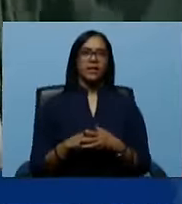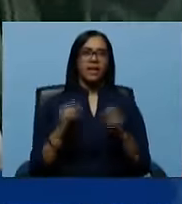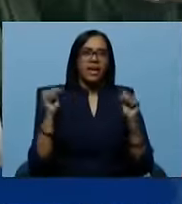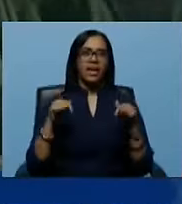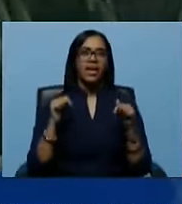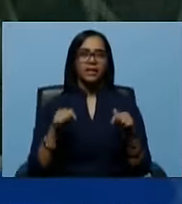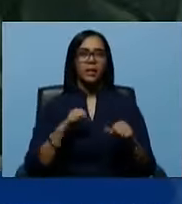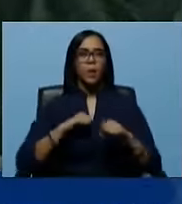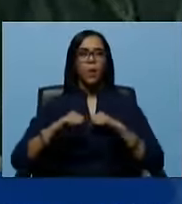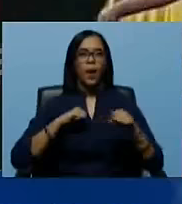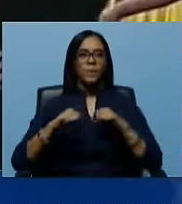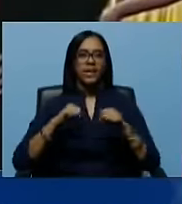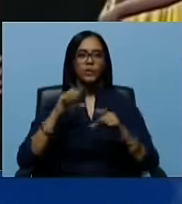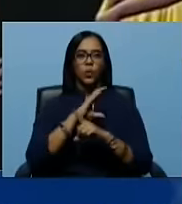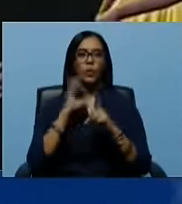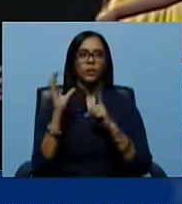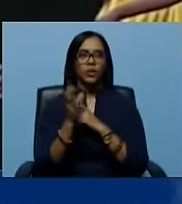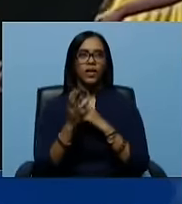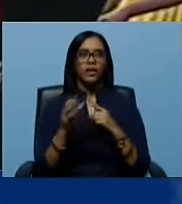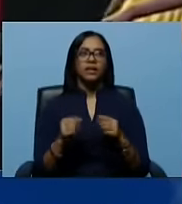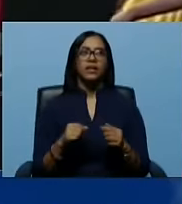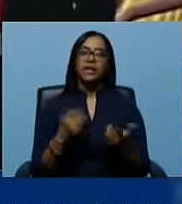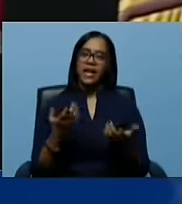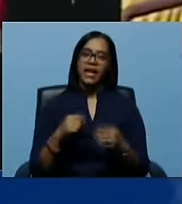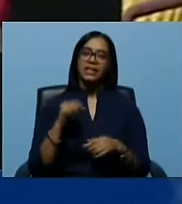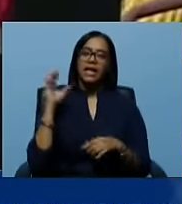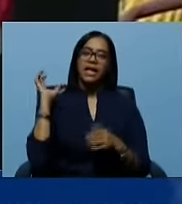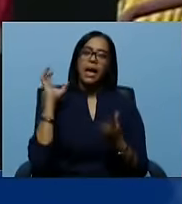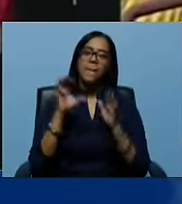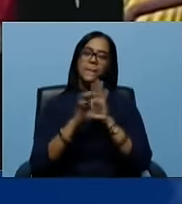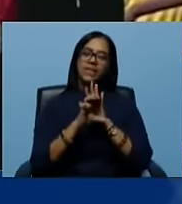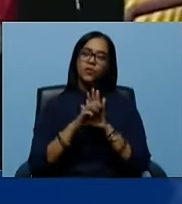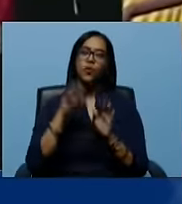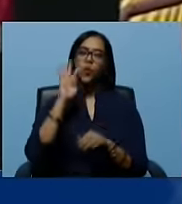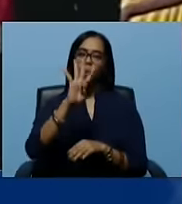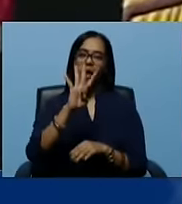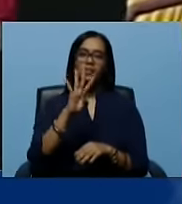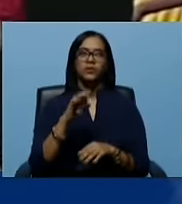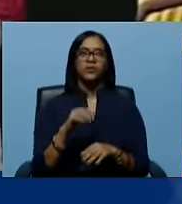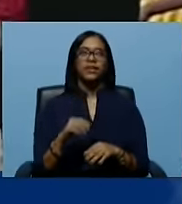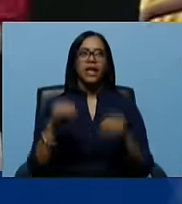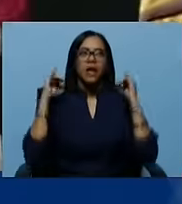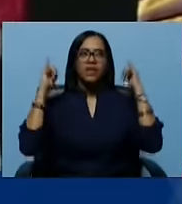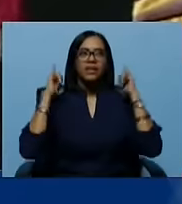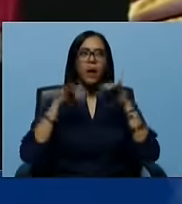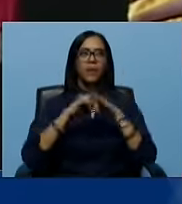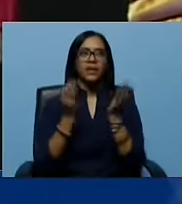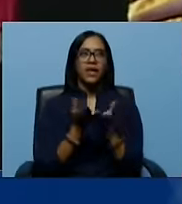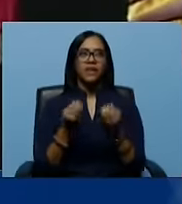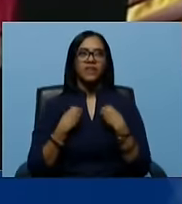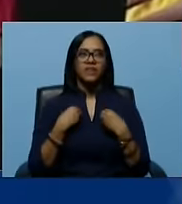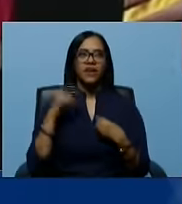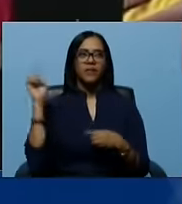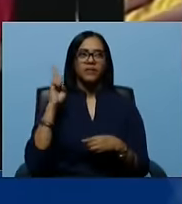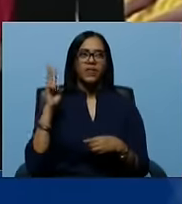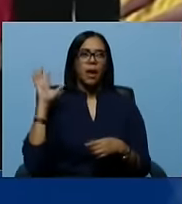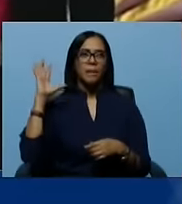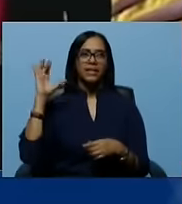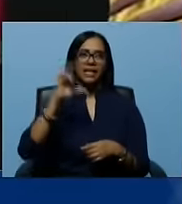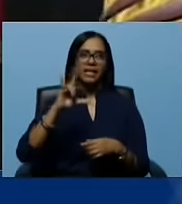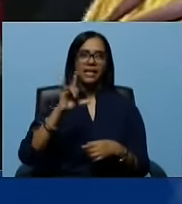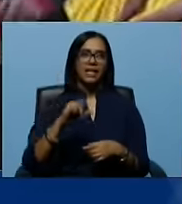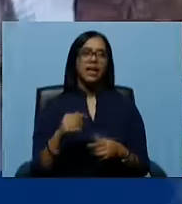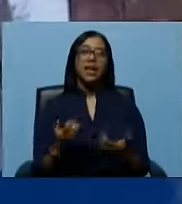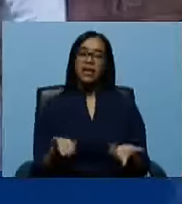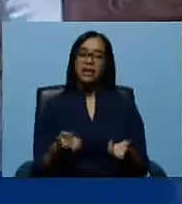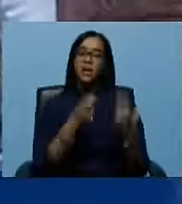gran movimiento cultural, en este caso capítulo 4 del gran festival mundial Viva Venezuela, mi patria querida, le toca a los